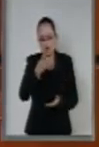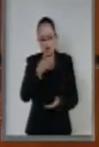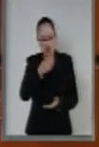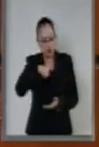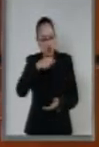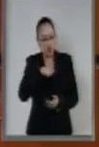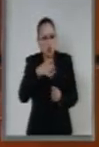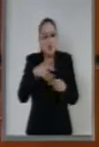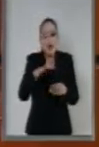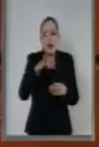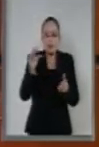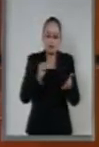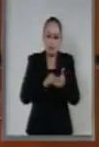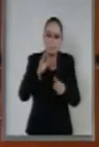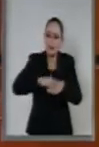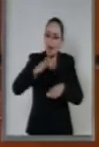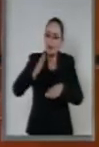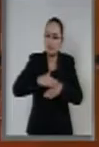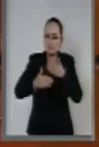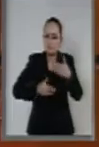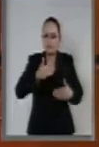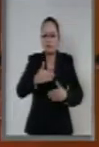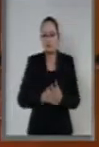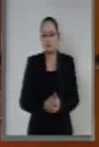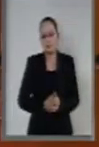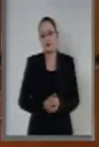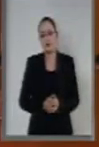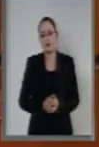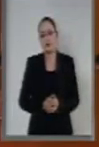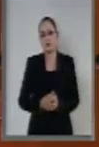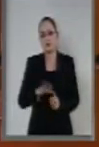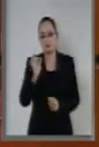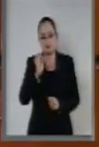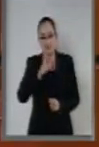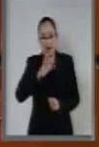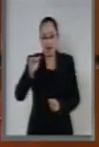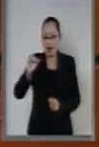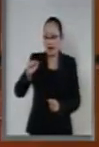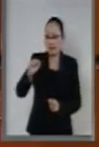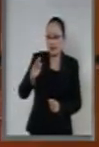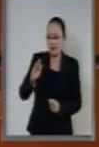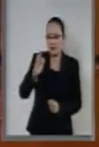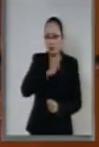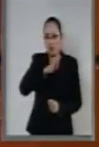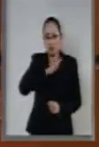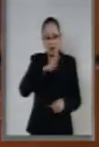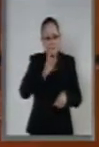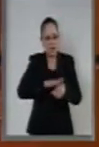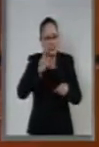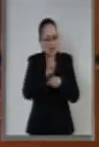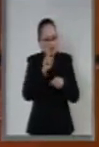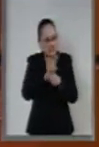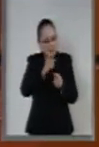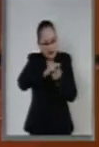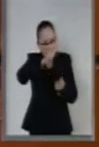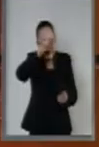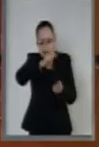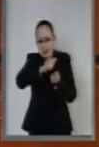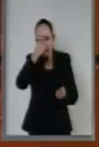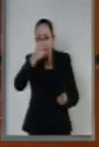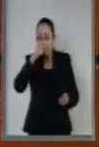allá aunque aumentemos la capacidad de fiscalización de la auditoría que es lo que hace esta ley si